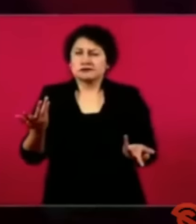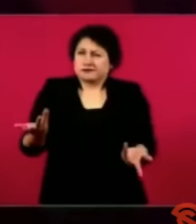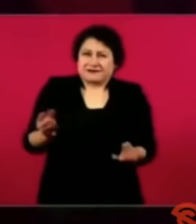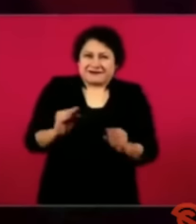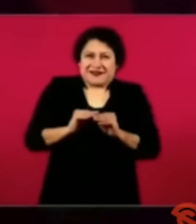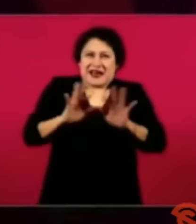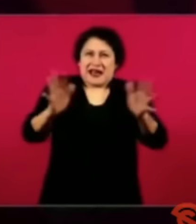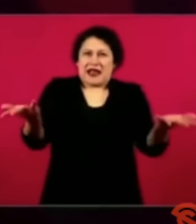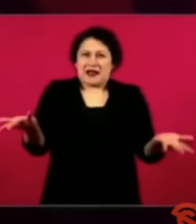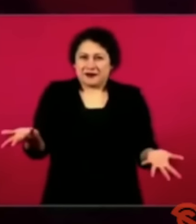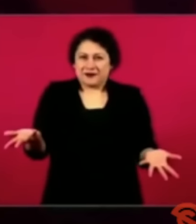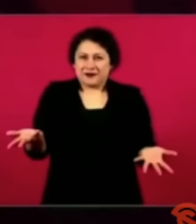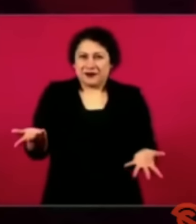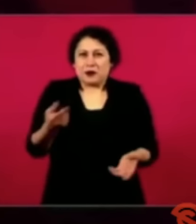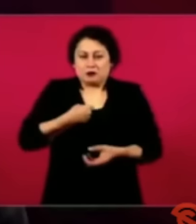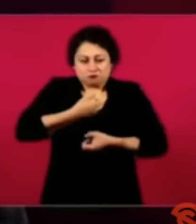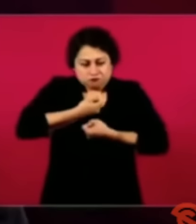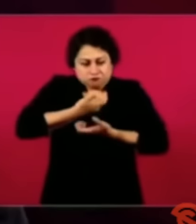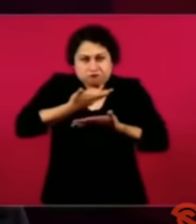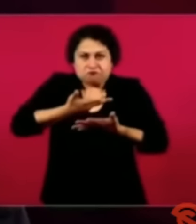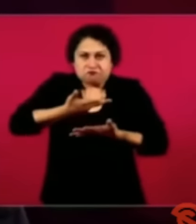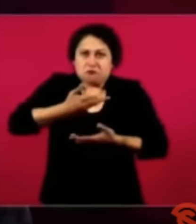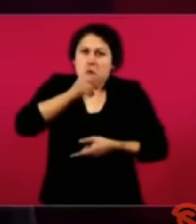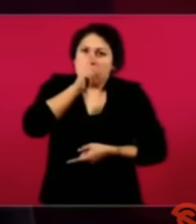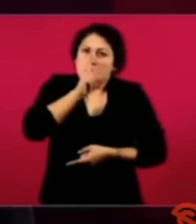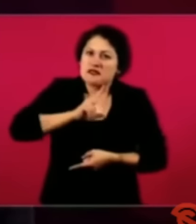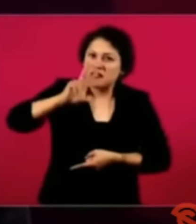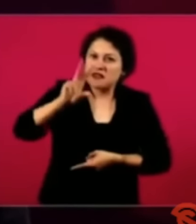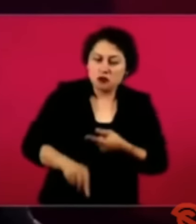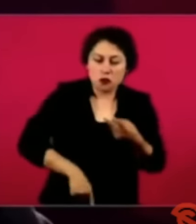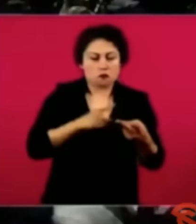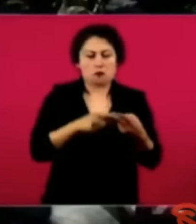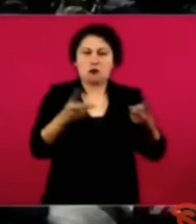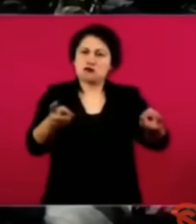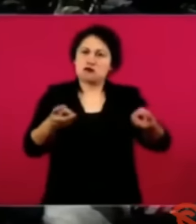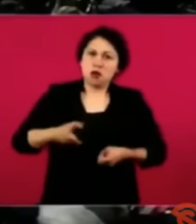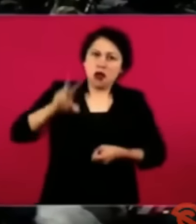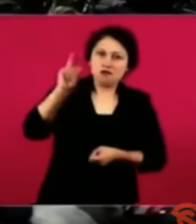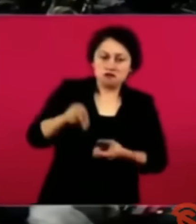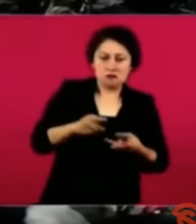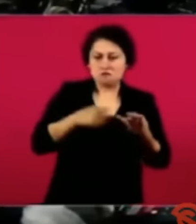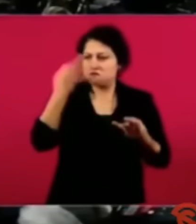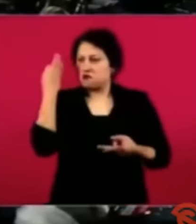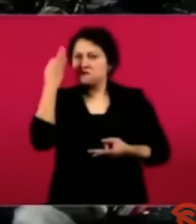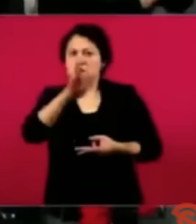mentir, no robar y no traicionar al pueblo.